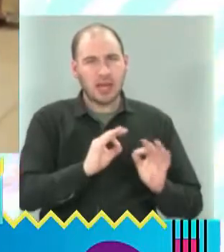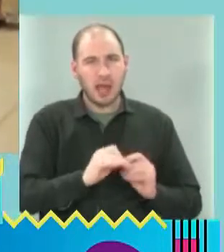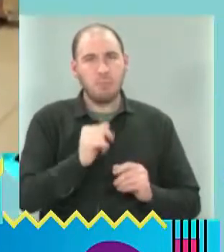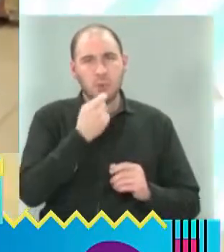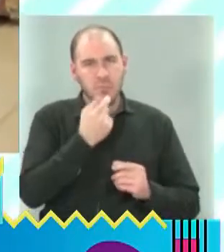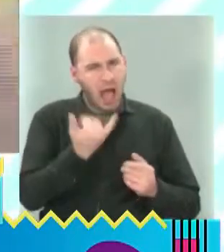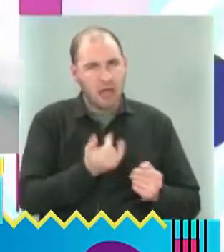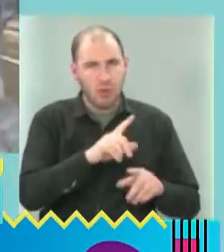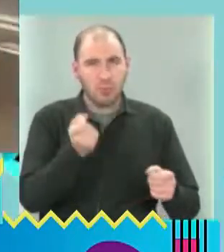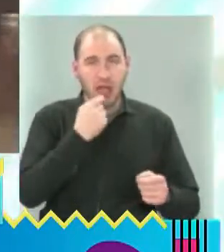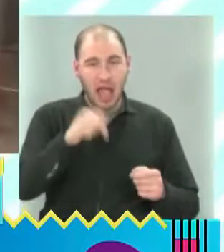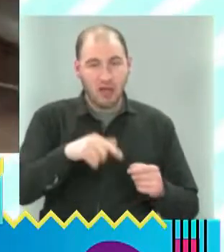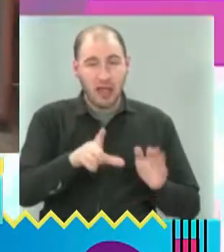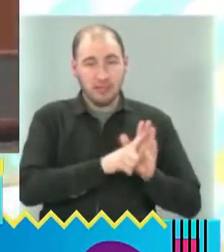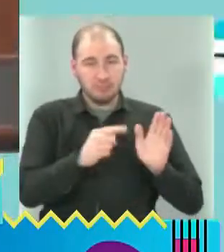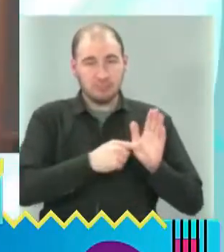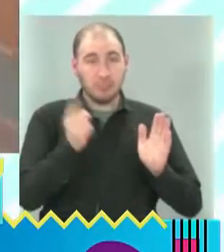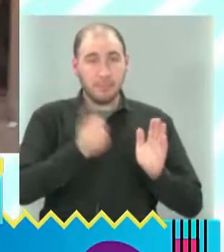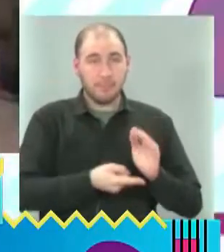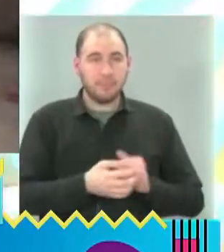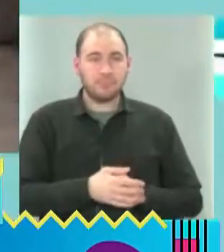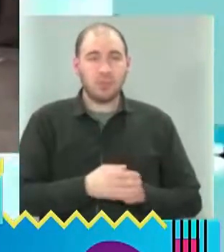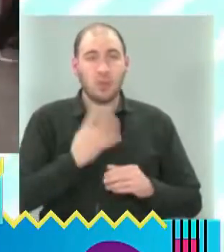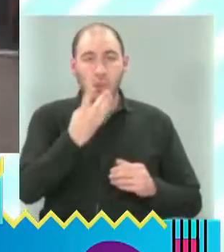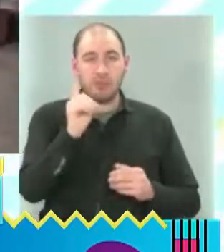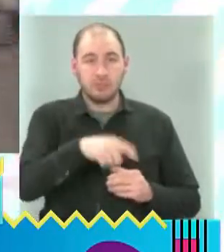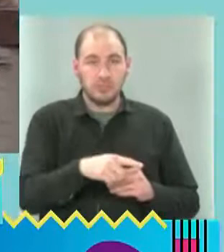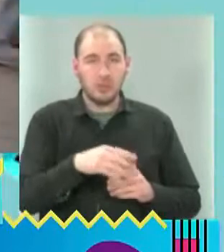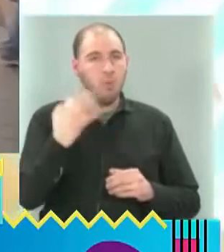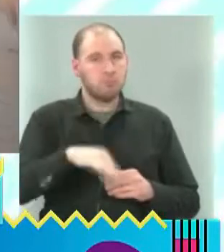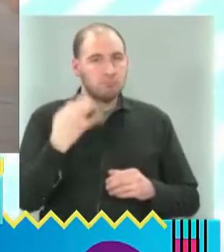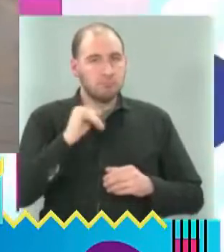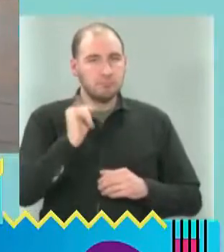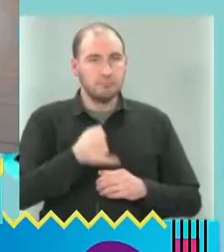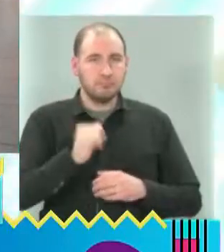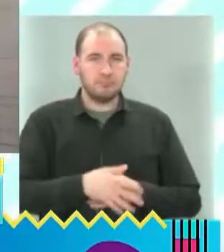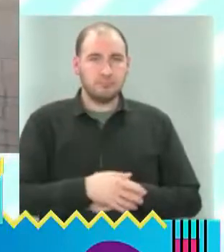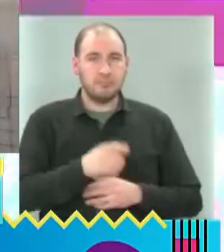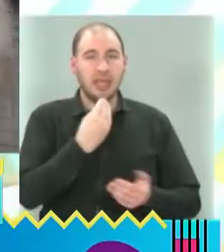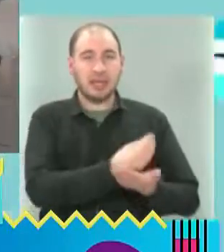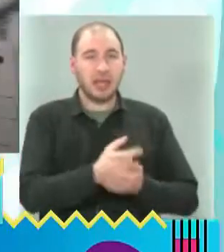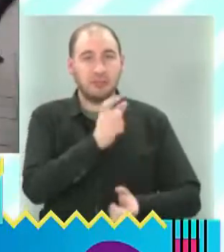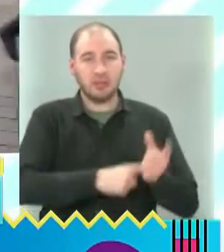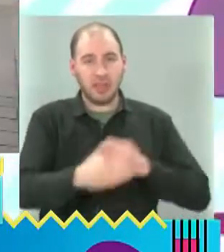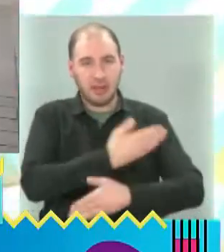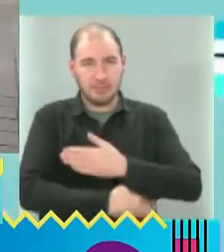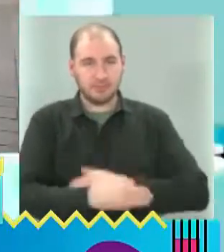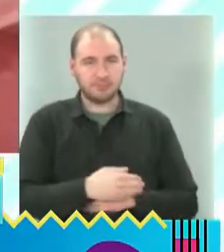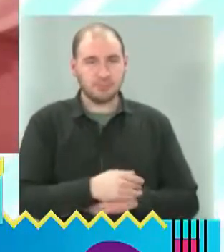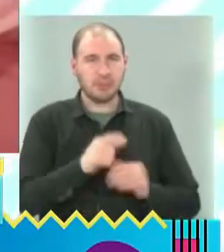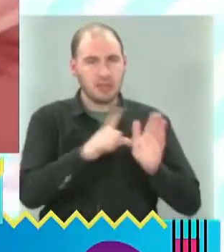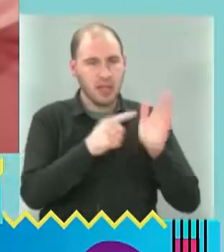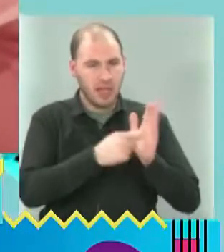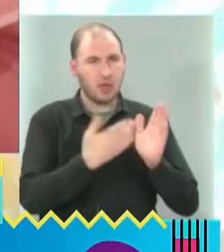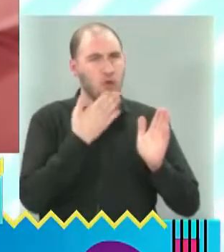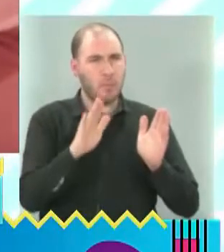la posibilidad, porque actualmente hay una ley que establece un 4% obligatorio de puestos para personas con discapacidad. ¿Esa ley se